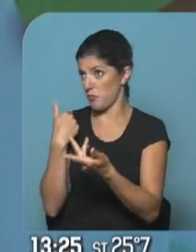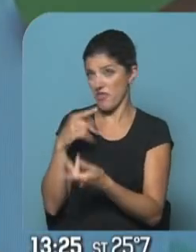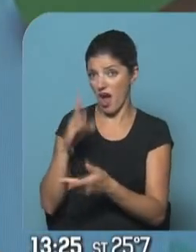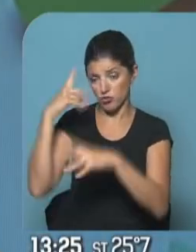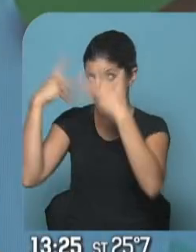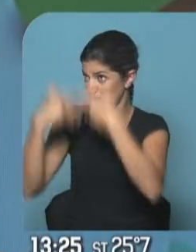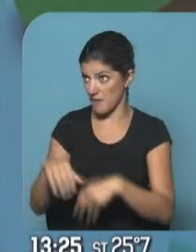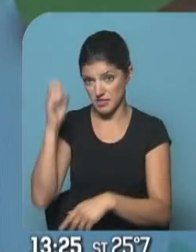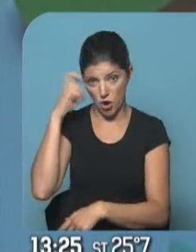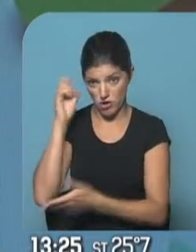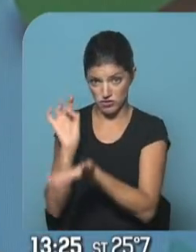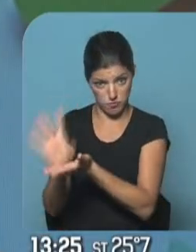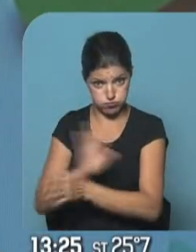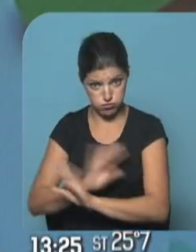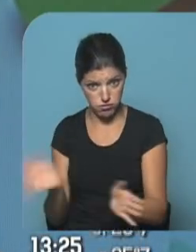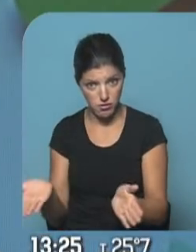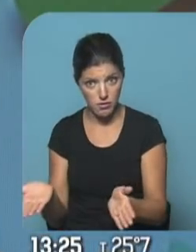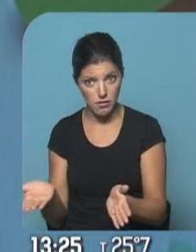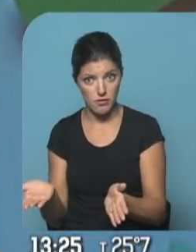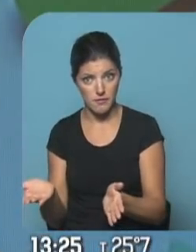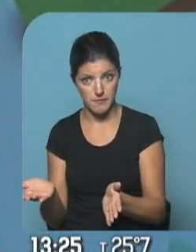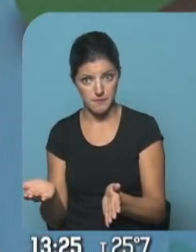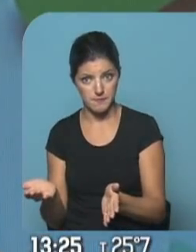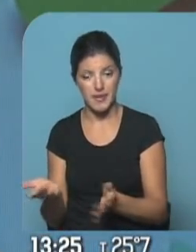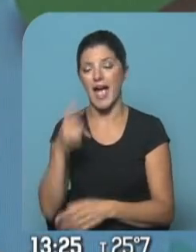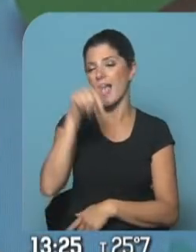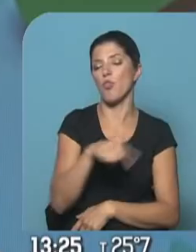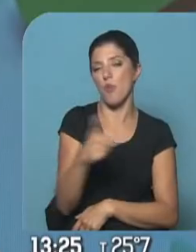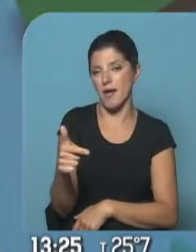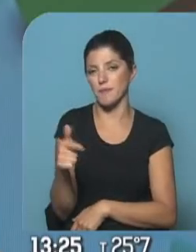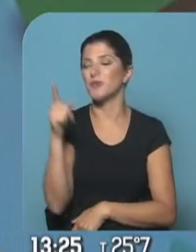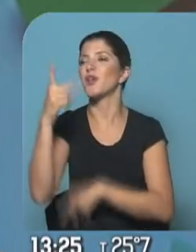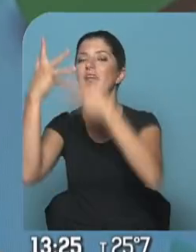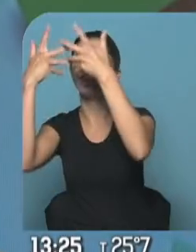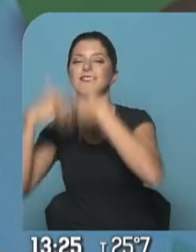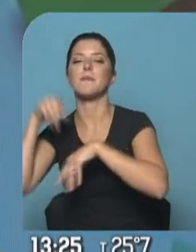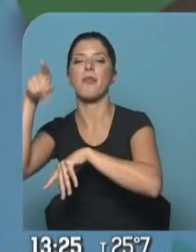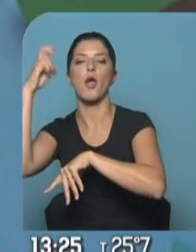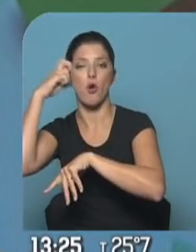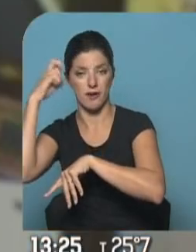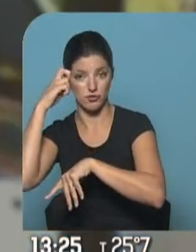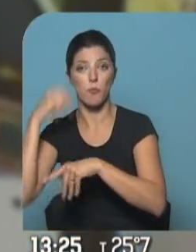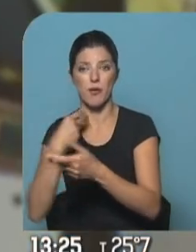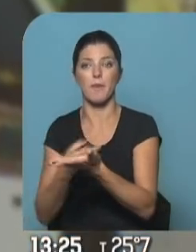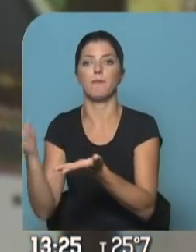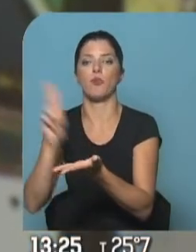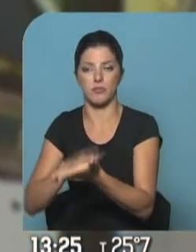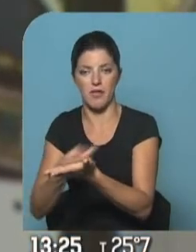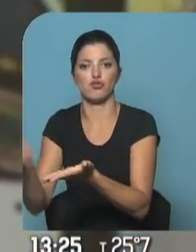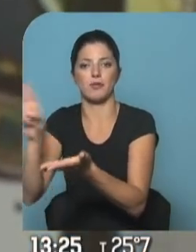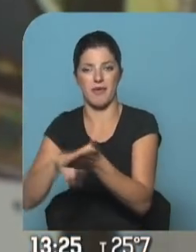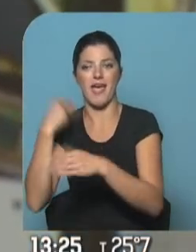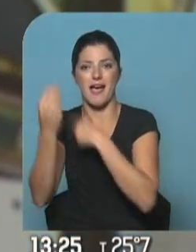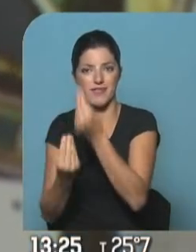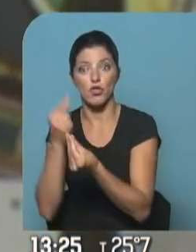la base. El sistema presidencial es un sistema de mandato fijo. Por eso el sistema parlamentario habilita la reelección indefinida del jefe